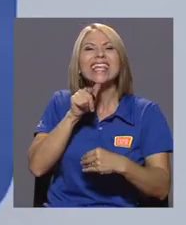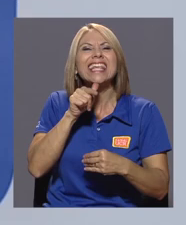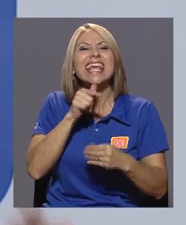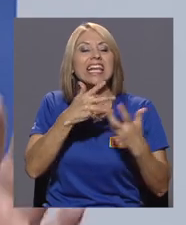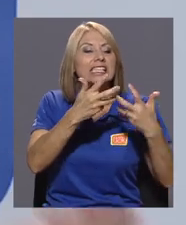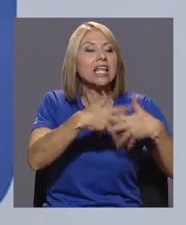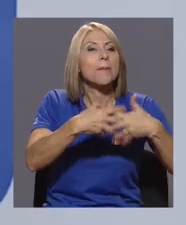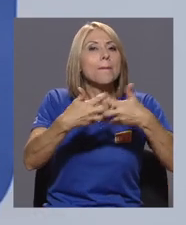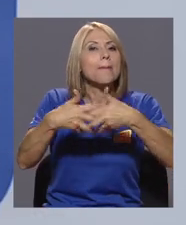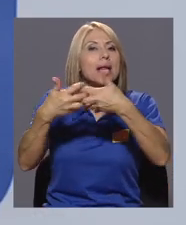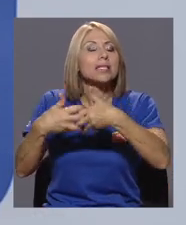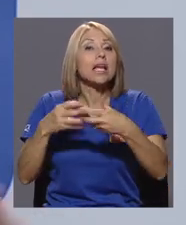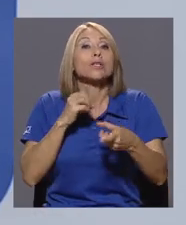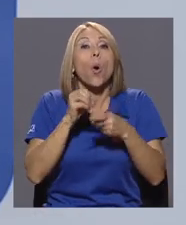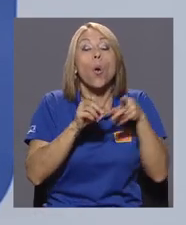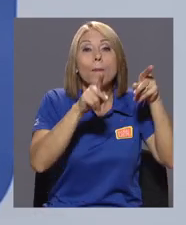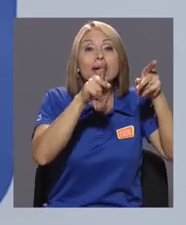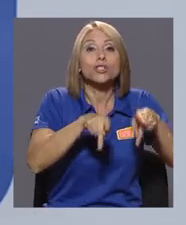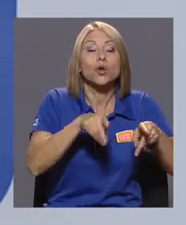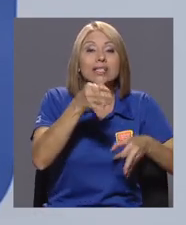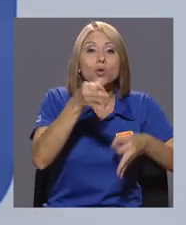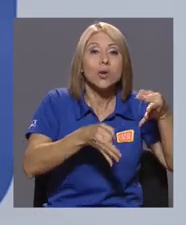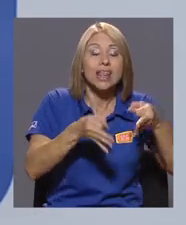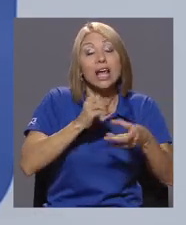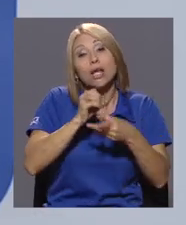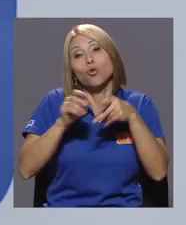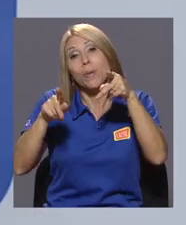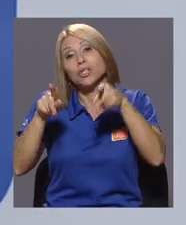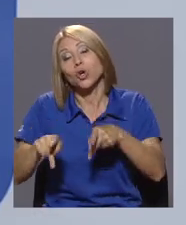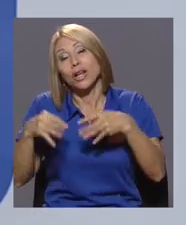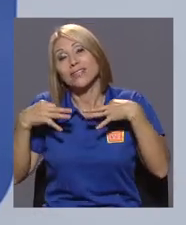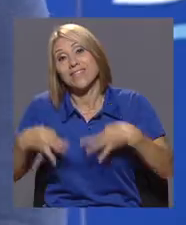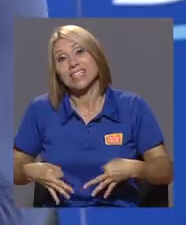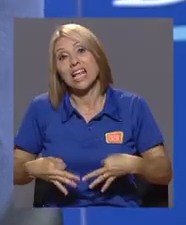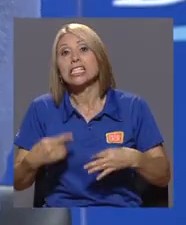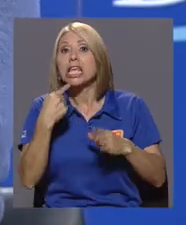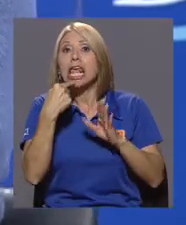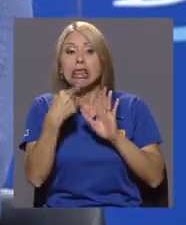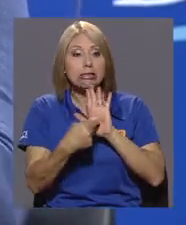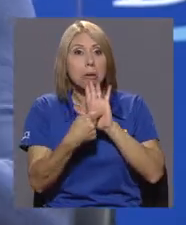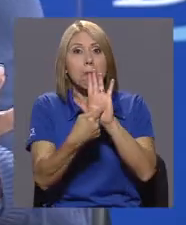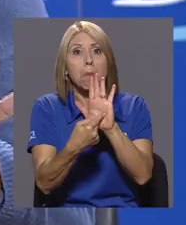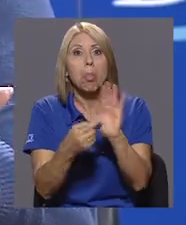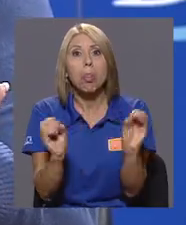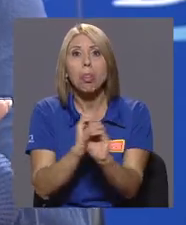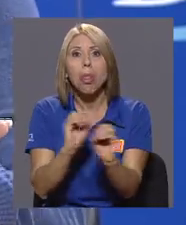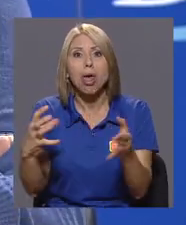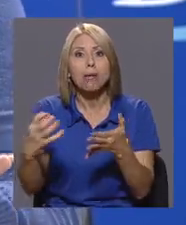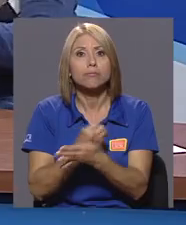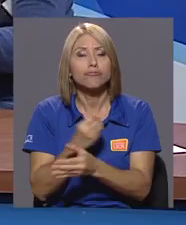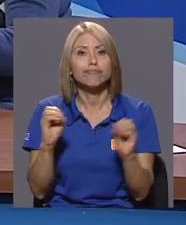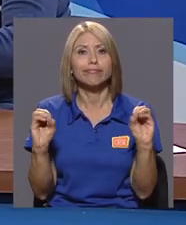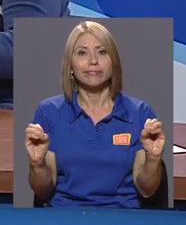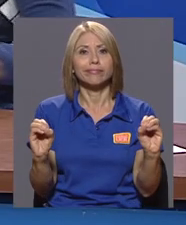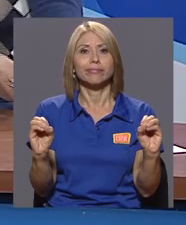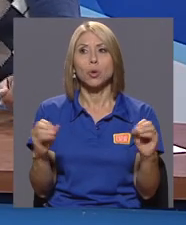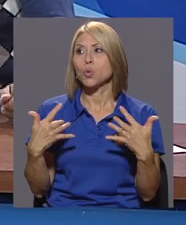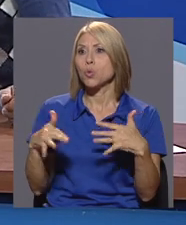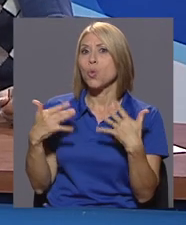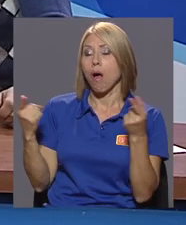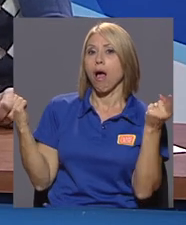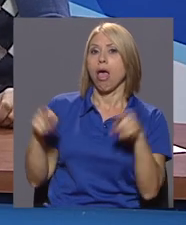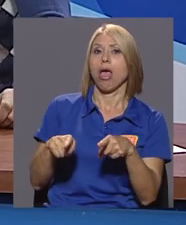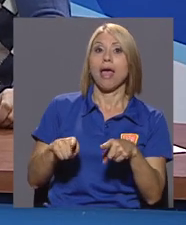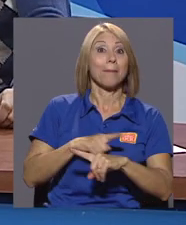empresas o las personas jurídicas y físicas que reportan ser utilidad que fue un bombazo como dicen para este país verdadero pero ya qué interesante la